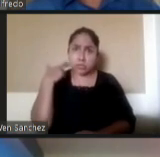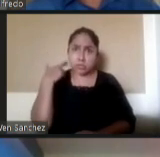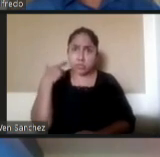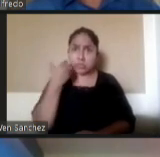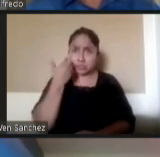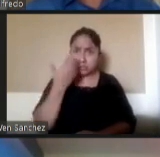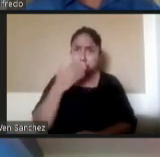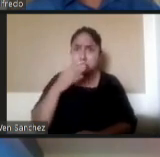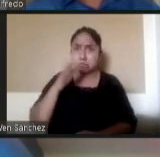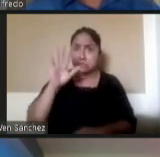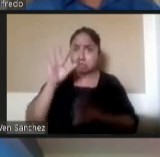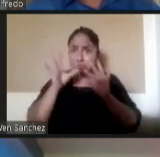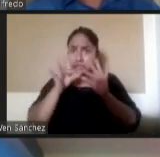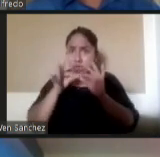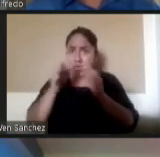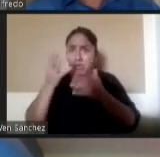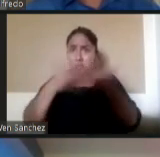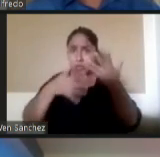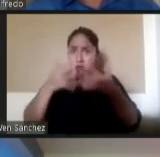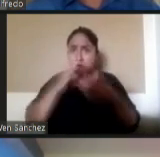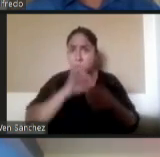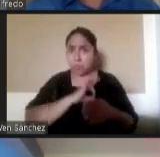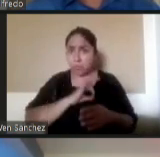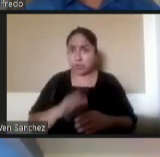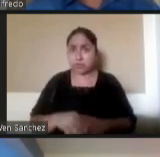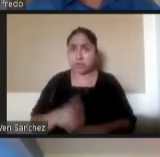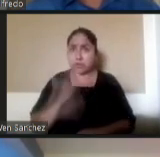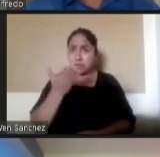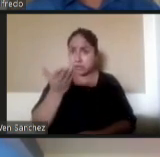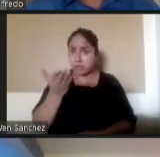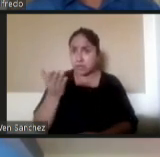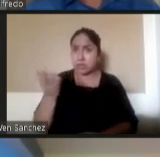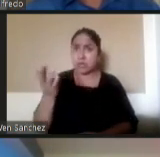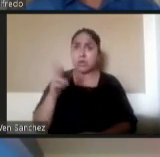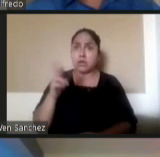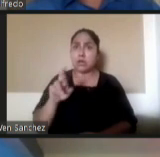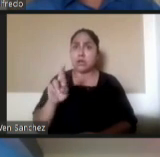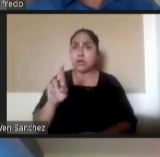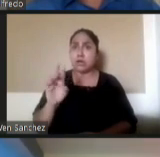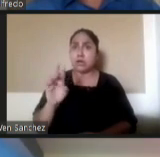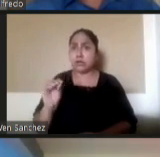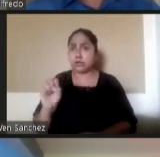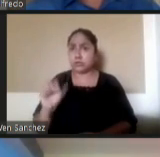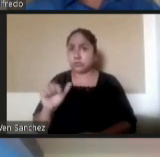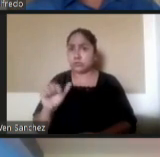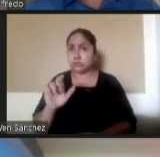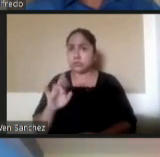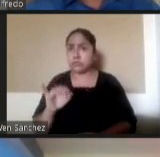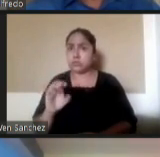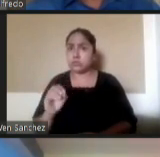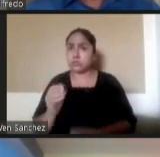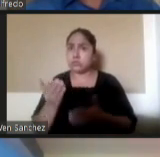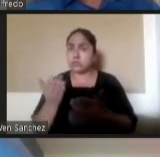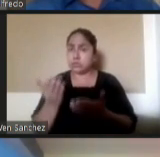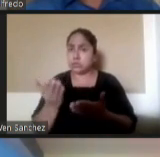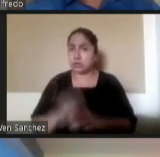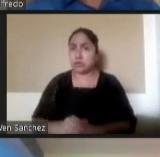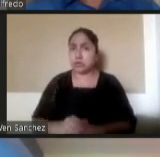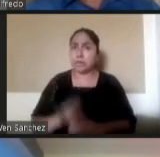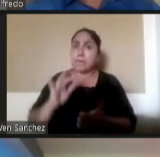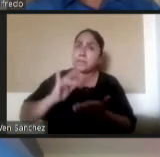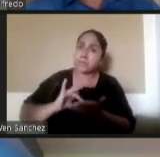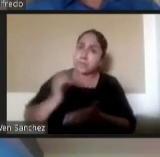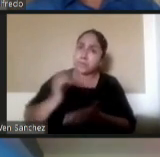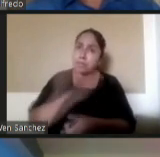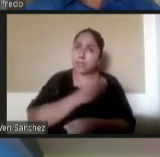manifestarlo levantando su mano. Regidora Rosario Valadez, la escuchamos. Gracias, presidente. Muy buenas tardes a todos